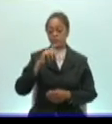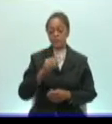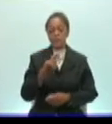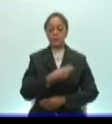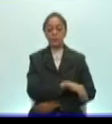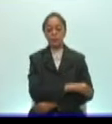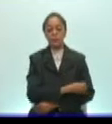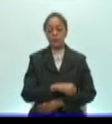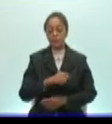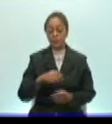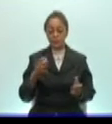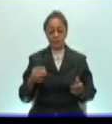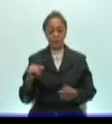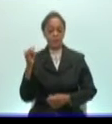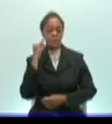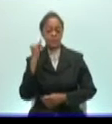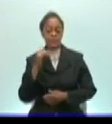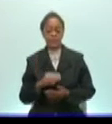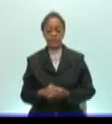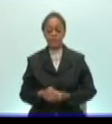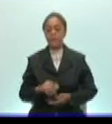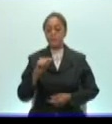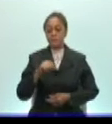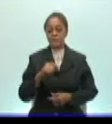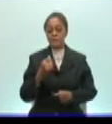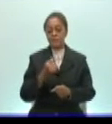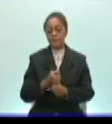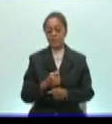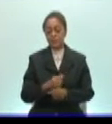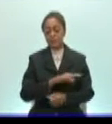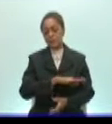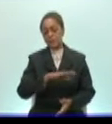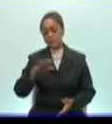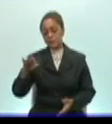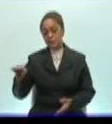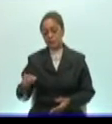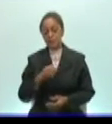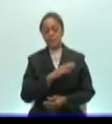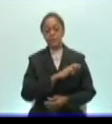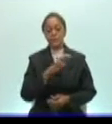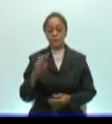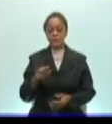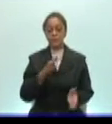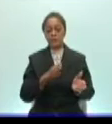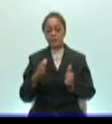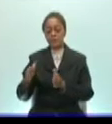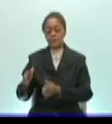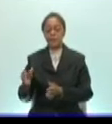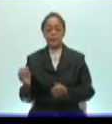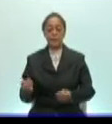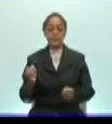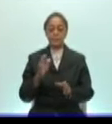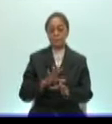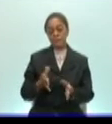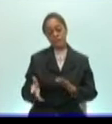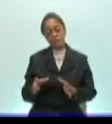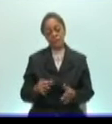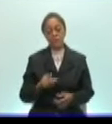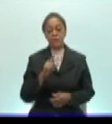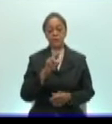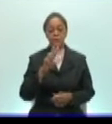popular, agrario, antiimperialista. Pero vamos a trabajar a lo largo de toda la revolución las varias etapas hasta aproximadamente